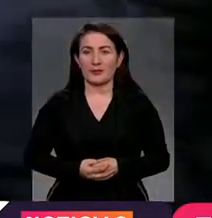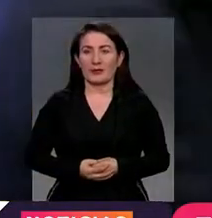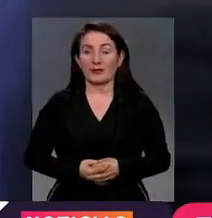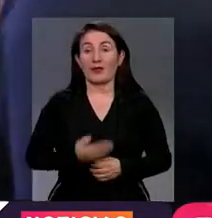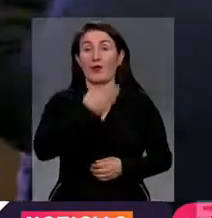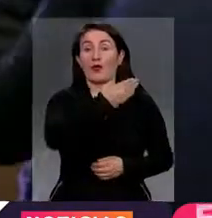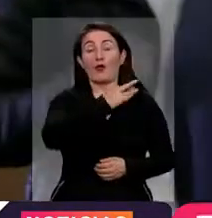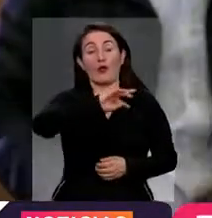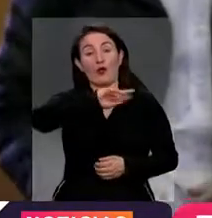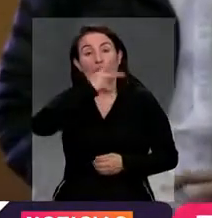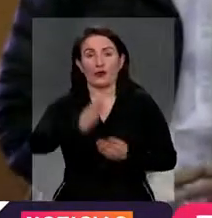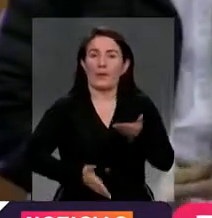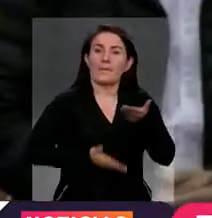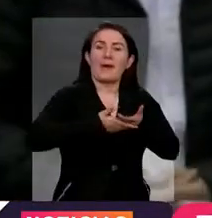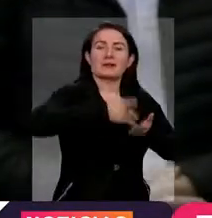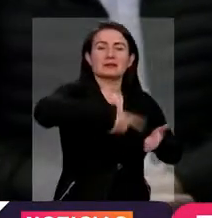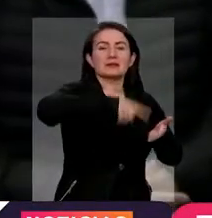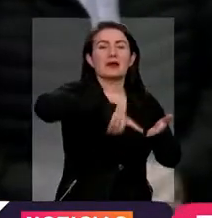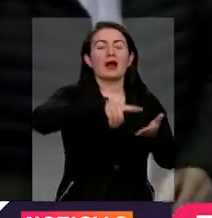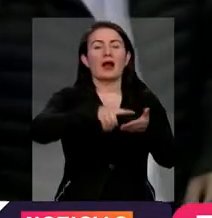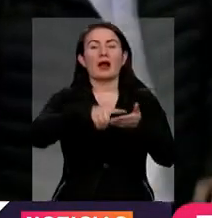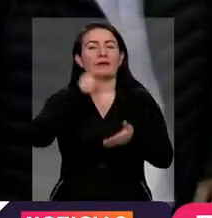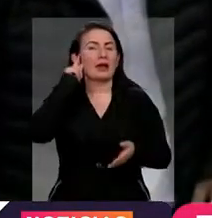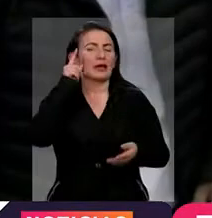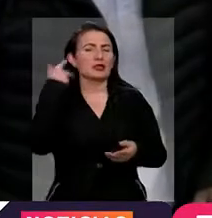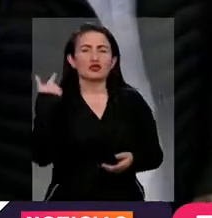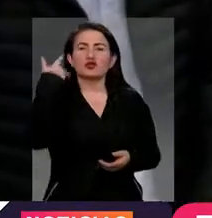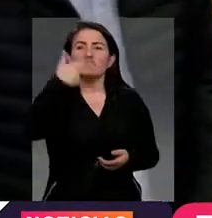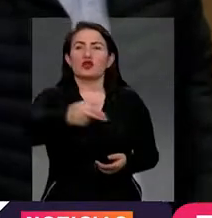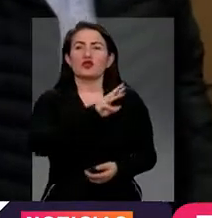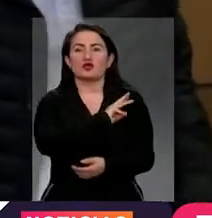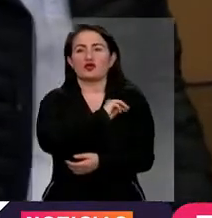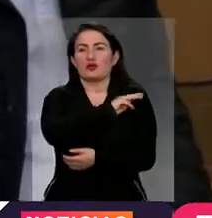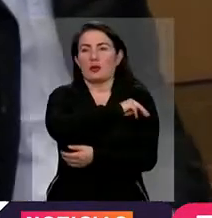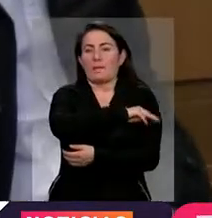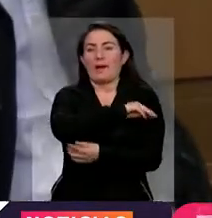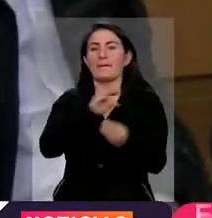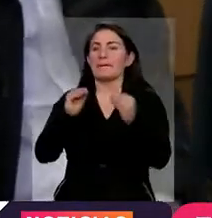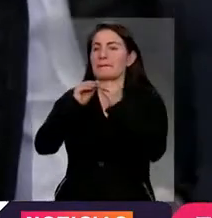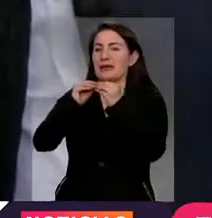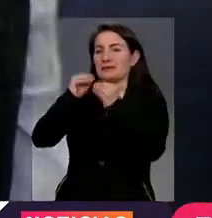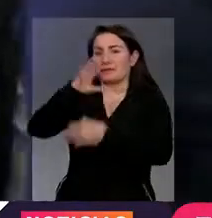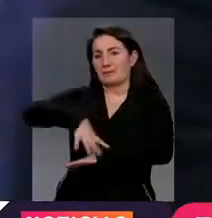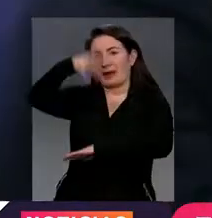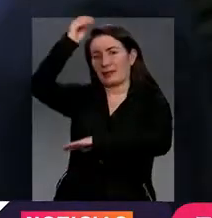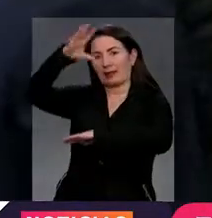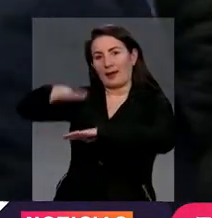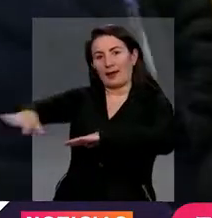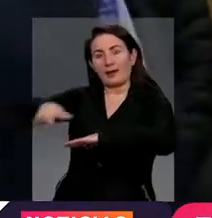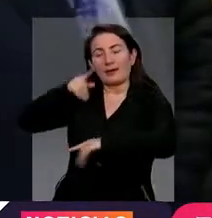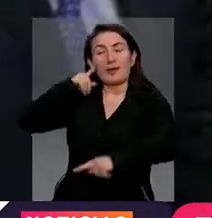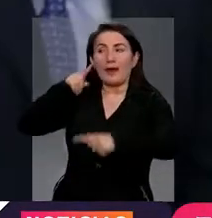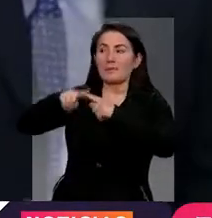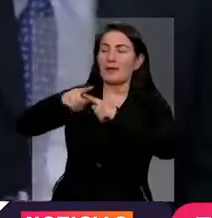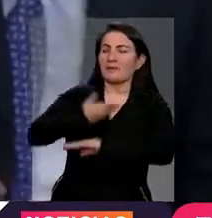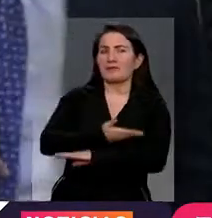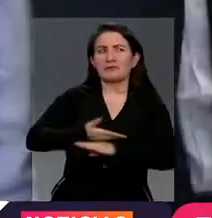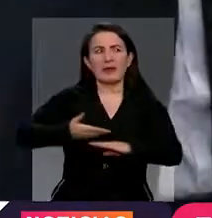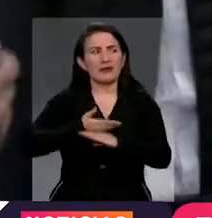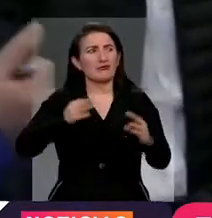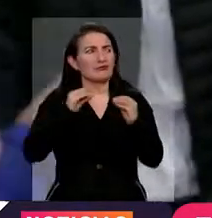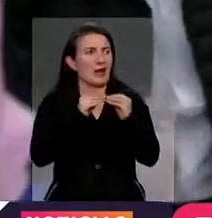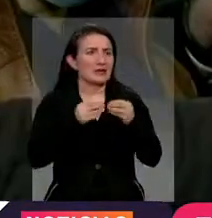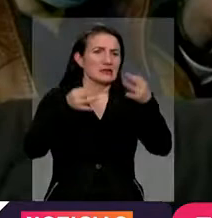Este otro sí se convierte en un hecho histórico para la provincia del Sumapaz y del Alto Magdalena, pues atiende al pedido de la comunidad para tener vías